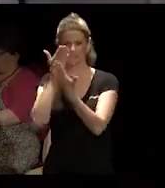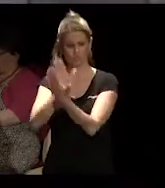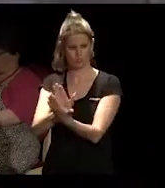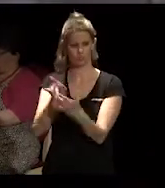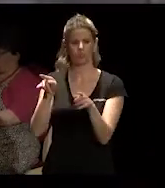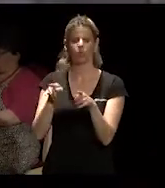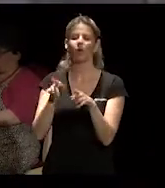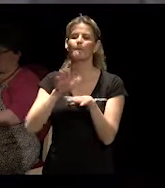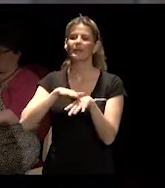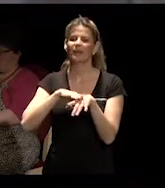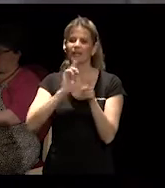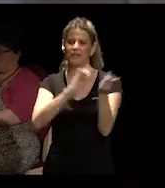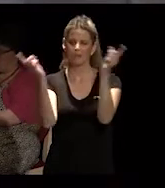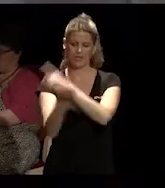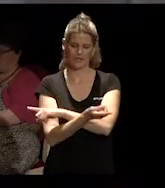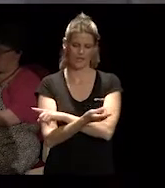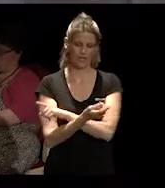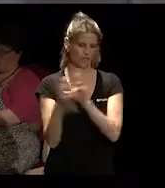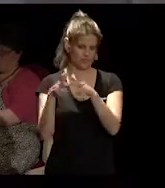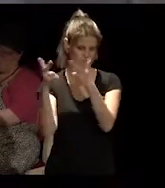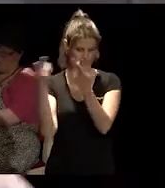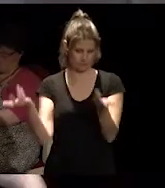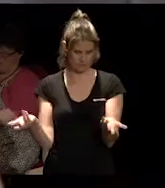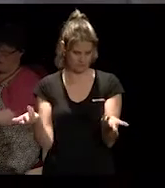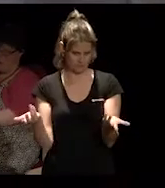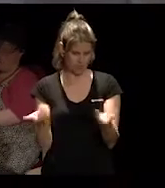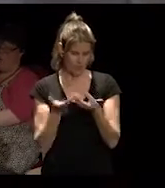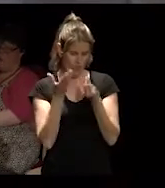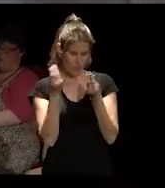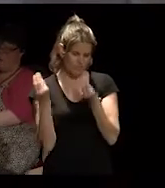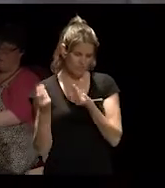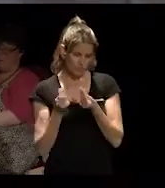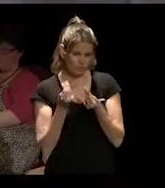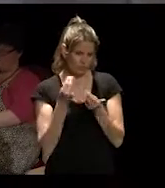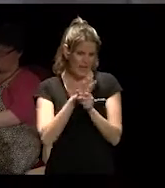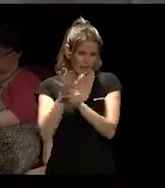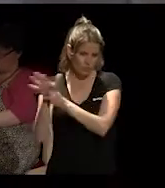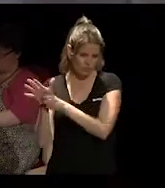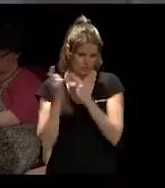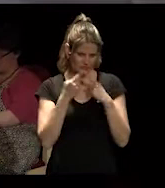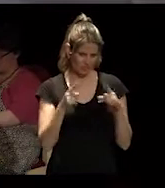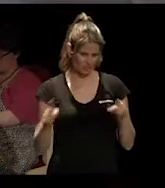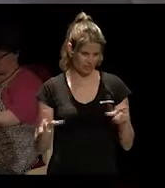de una actitud para un cambio en la sociedad, en los ámbitos de la sociedad.